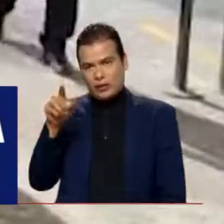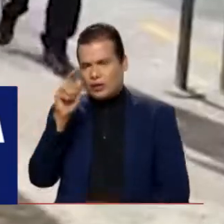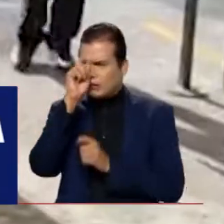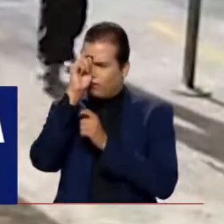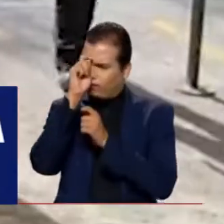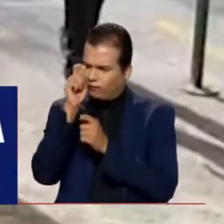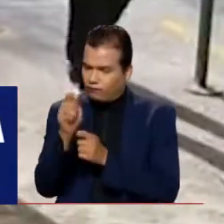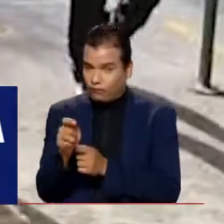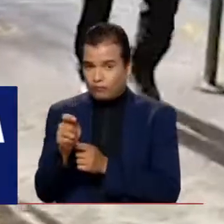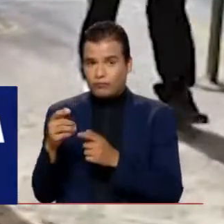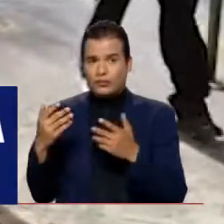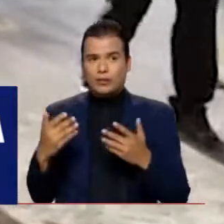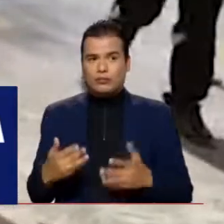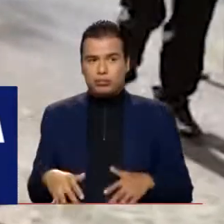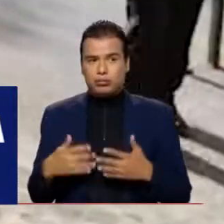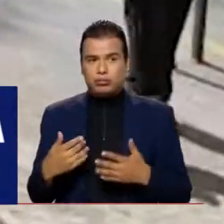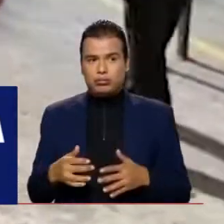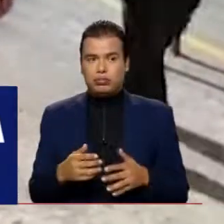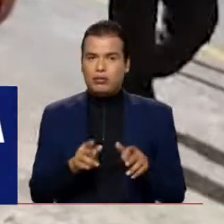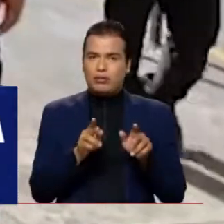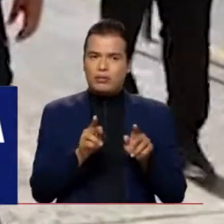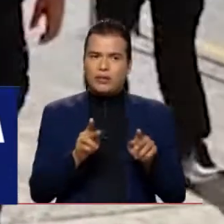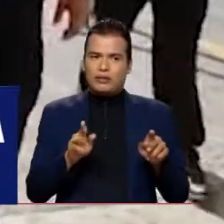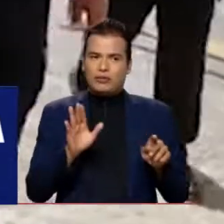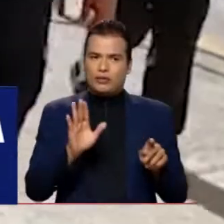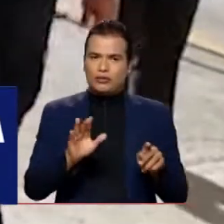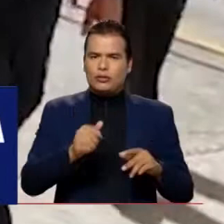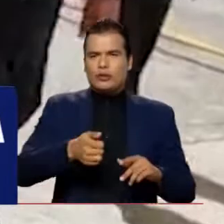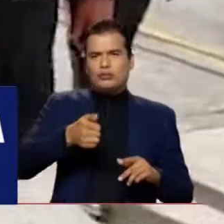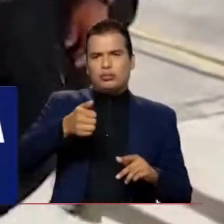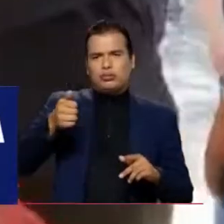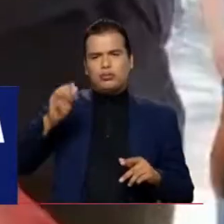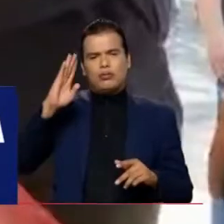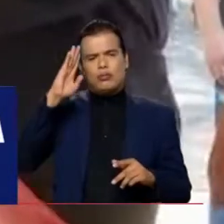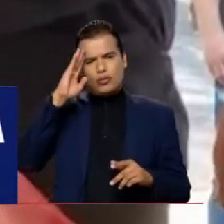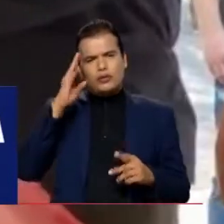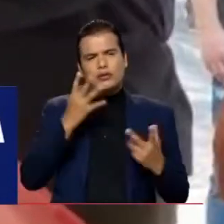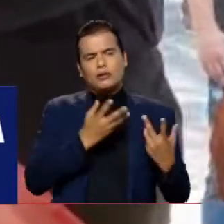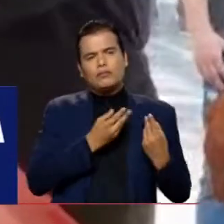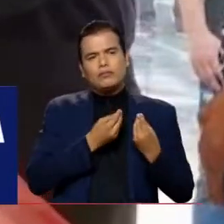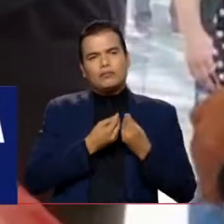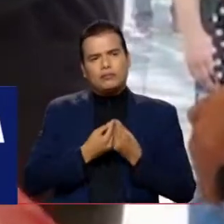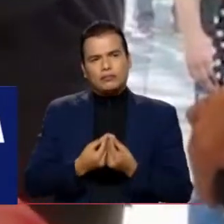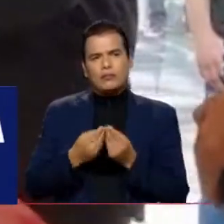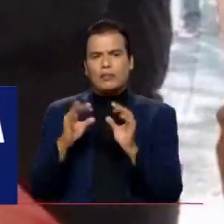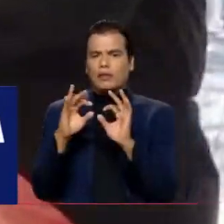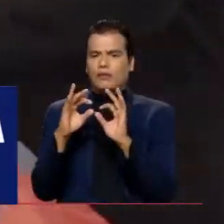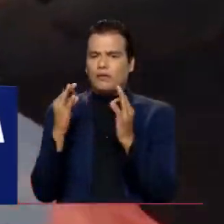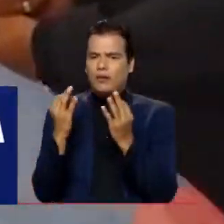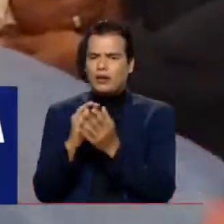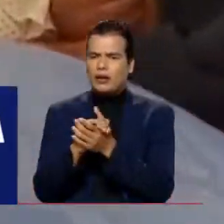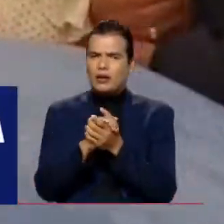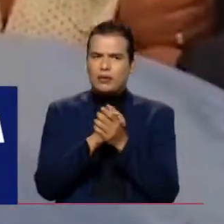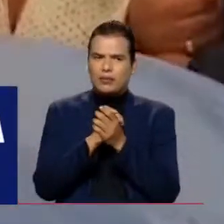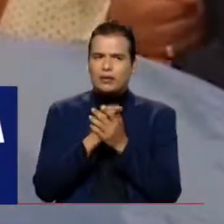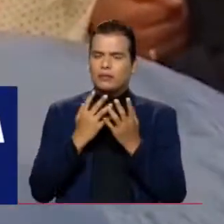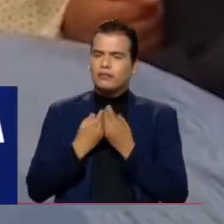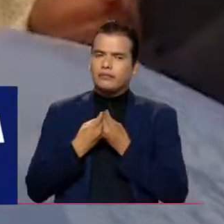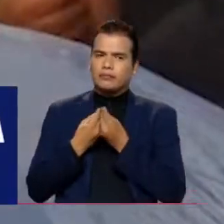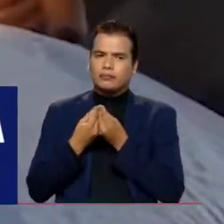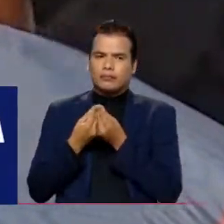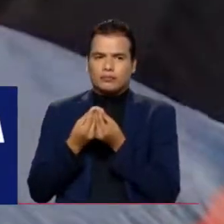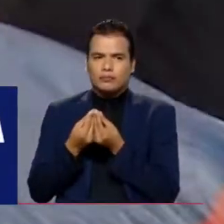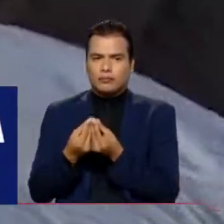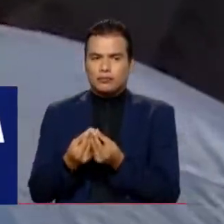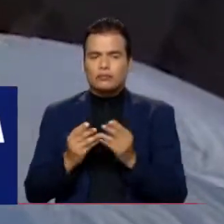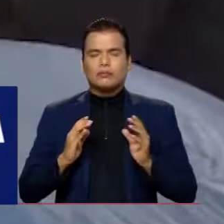solemne acto estuvo acompañado por directivas y otros uniformados de la institución, así como familiares y amigos cercanos de la víctima.